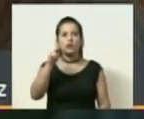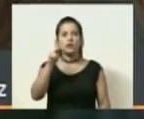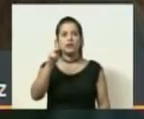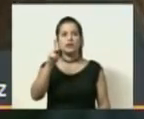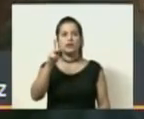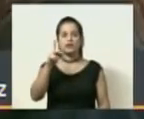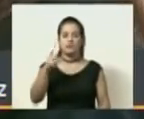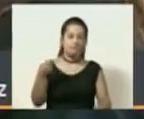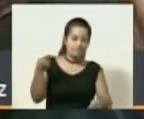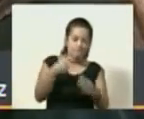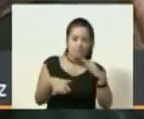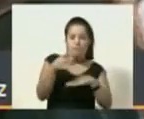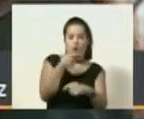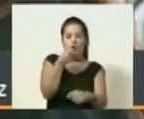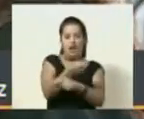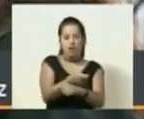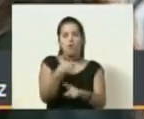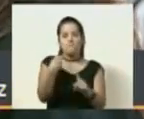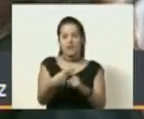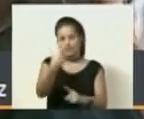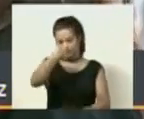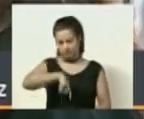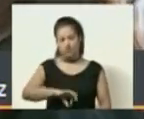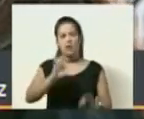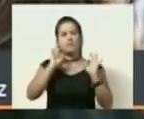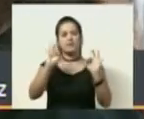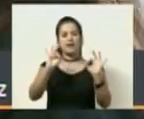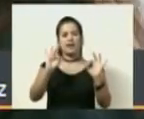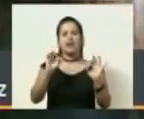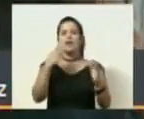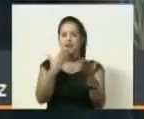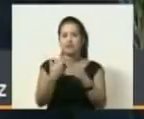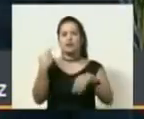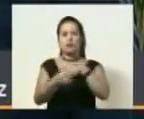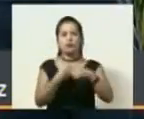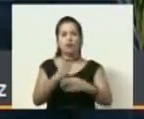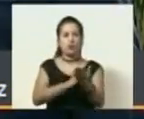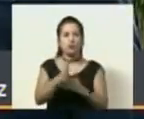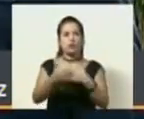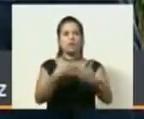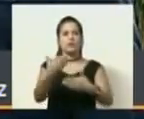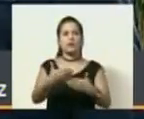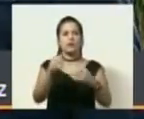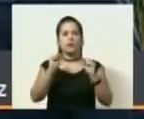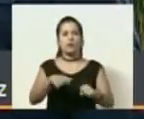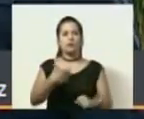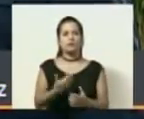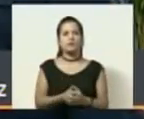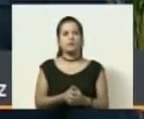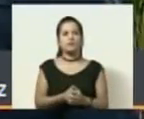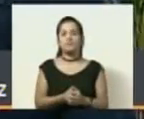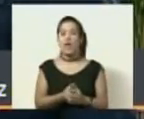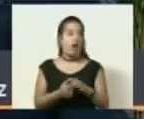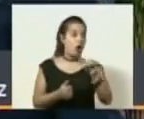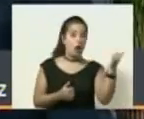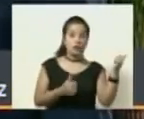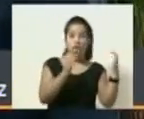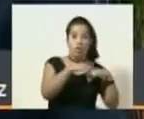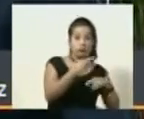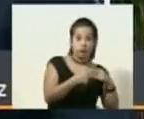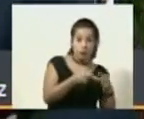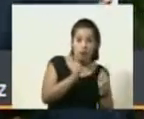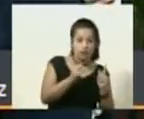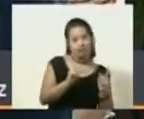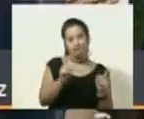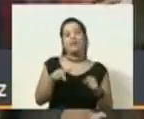de posgrado y tengamos ese privilegio. Y solo en Revolución se puede dar esto. Nada más, señor presidente.